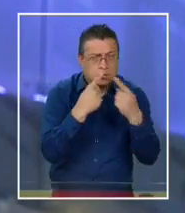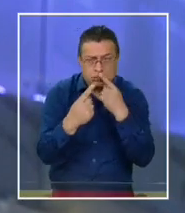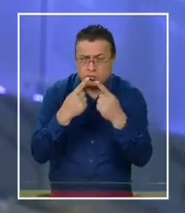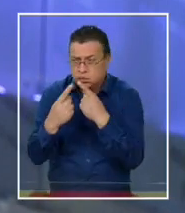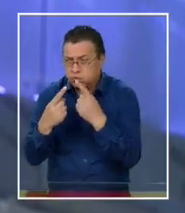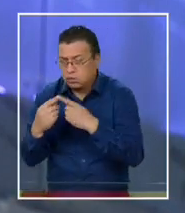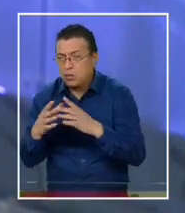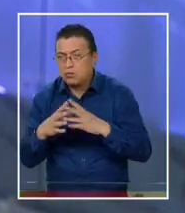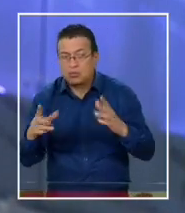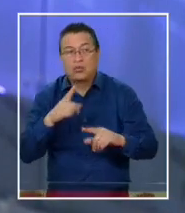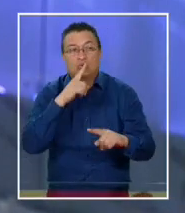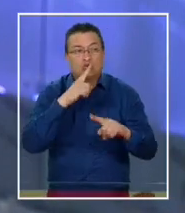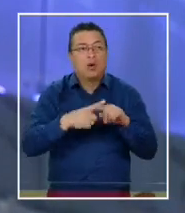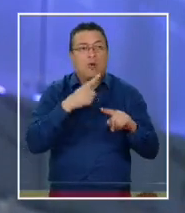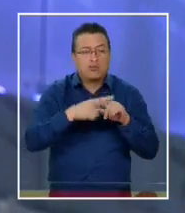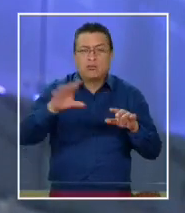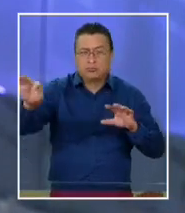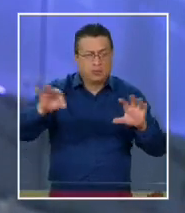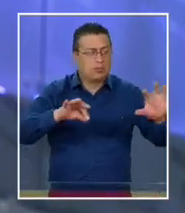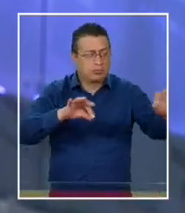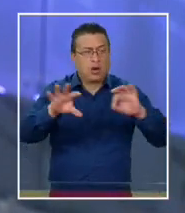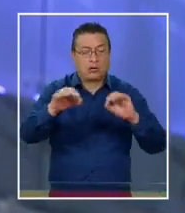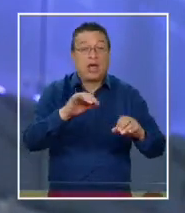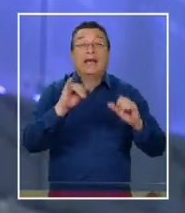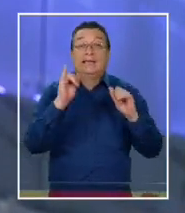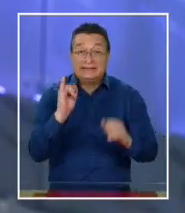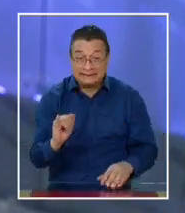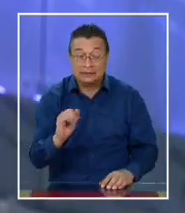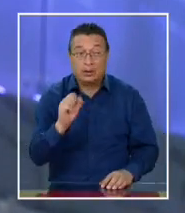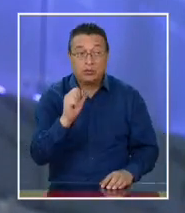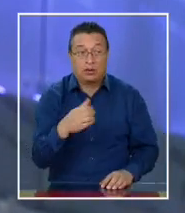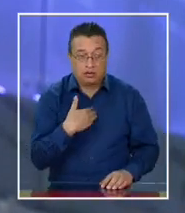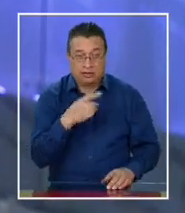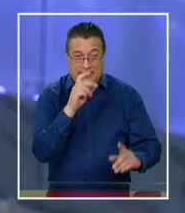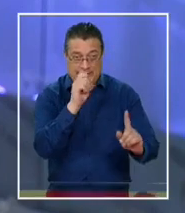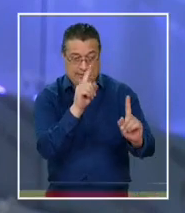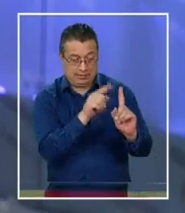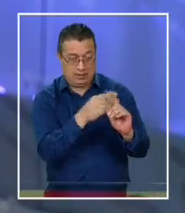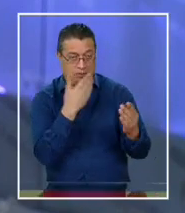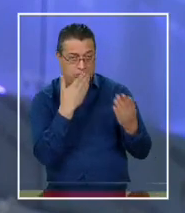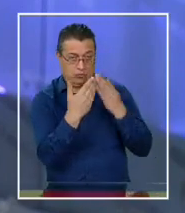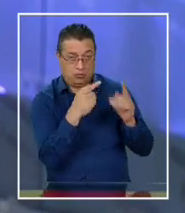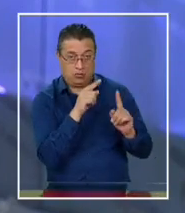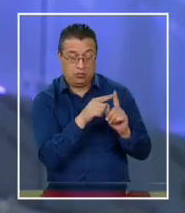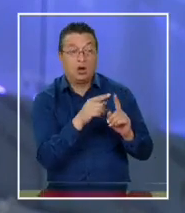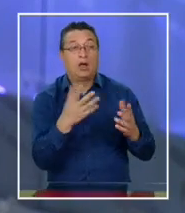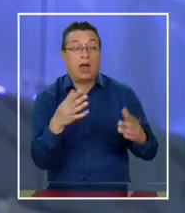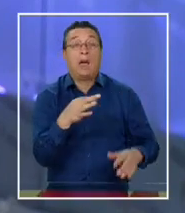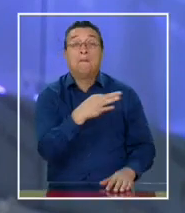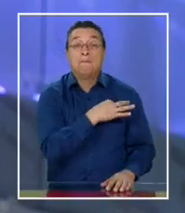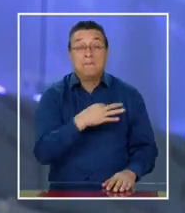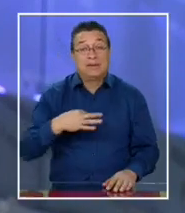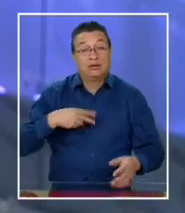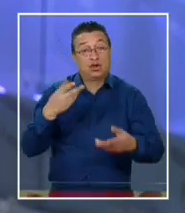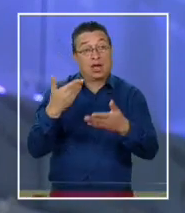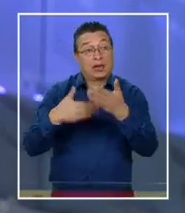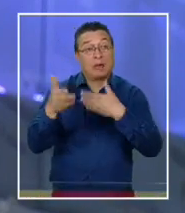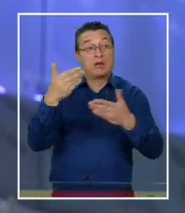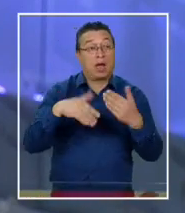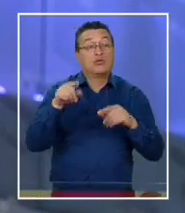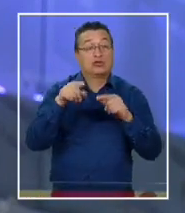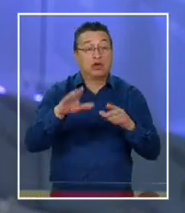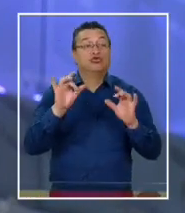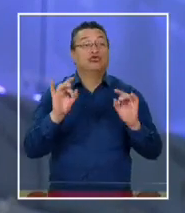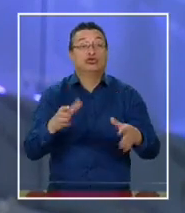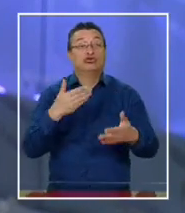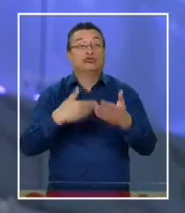personas son hombres de muchos lugares lo que sí puedo afirmar porque hablé con él en los últimos días intensamente que los ministros que cambiaron eran los que